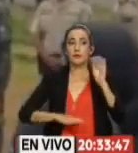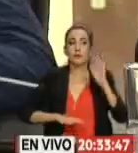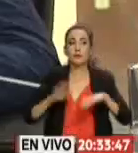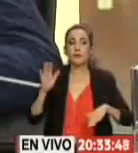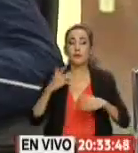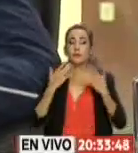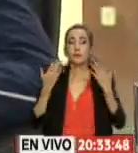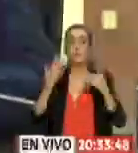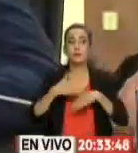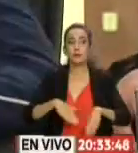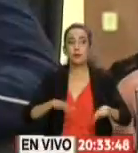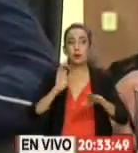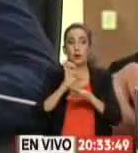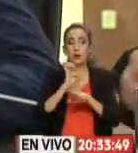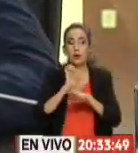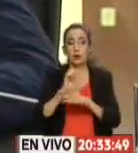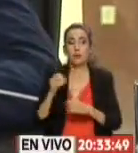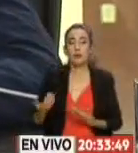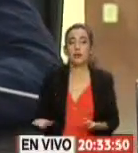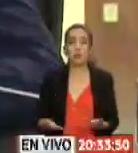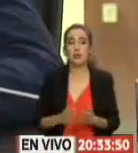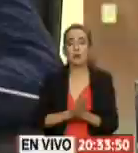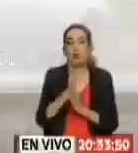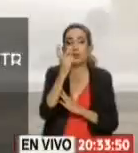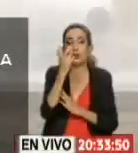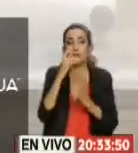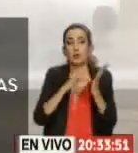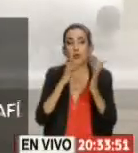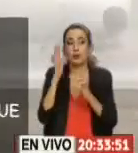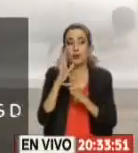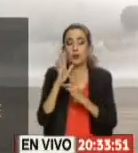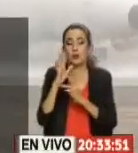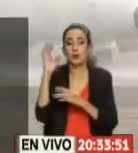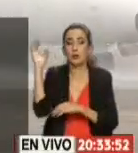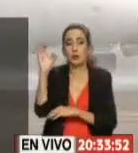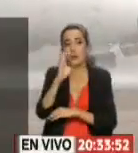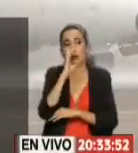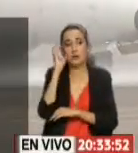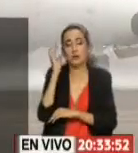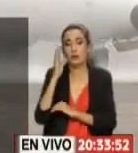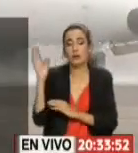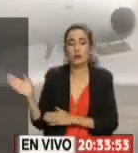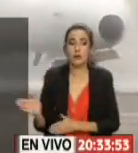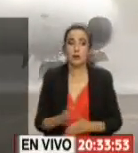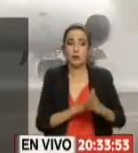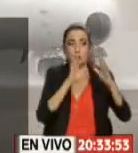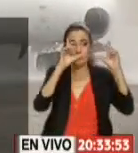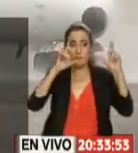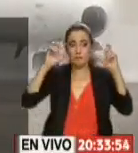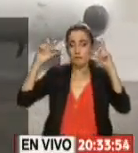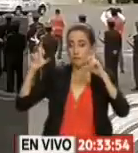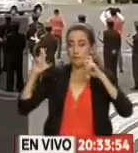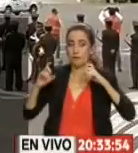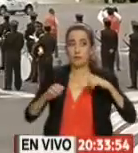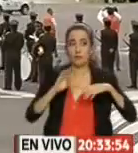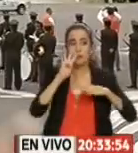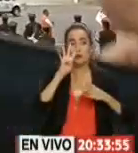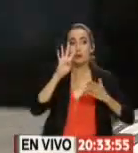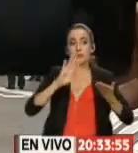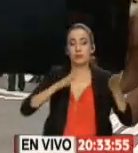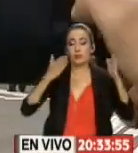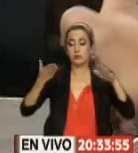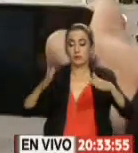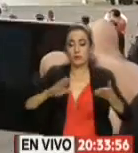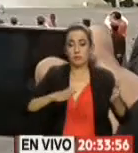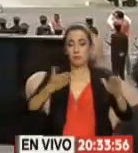cual es negada por Ecuador. El 12 de abril, un canal colombiano entrega a las autoridades ecuatorianas fotografías que serían de los cuerpos de los